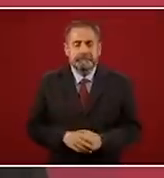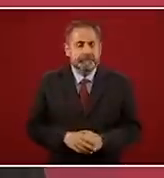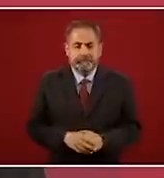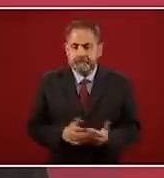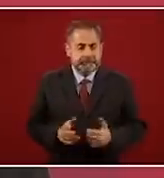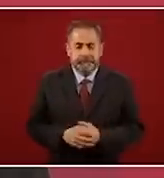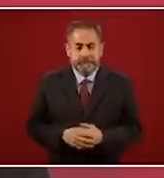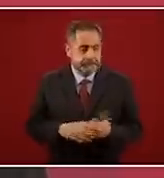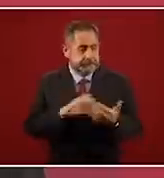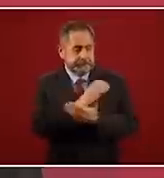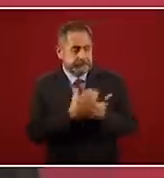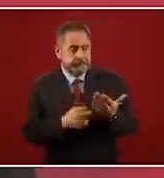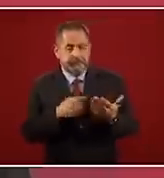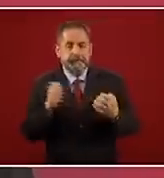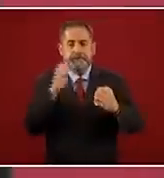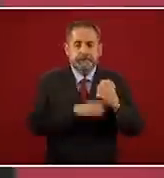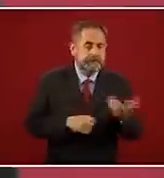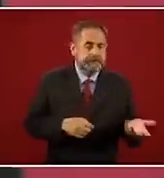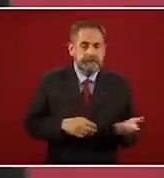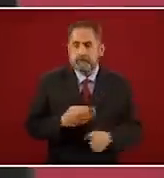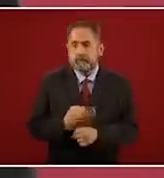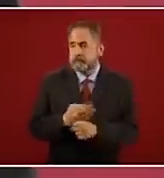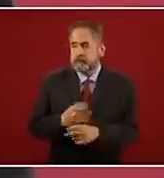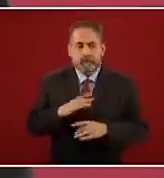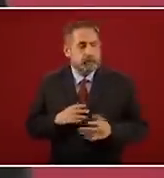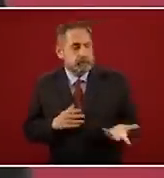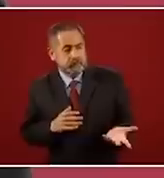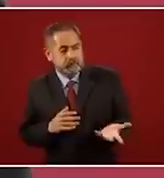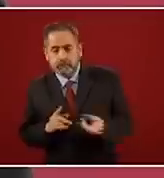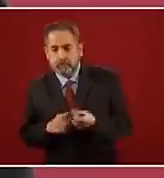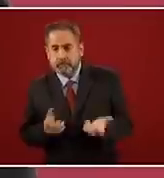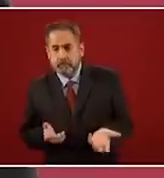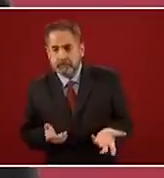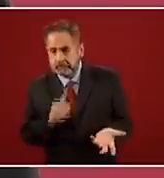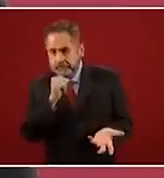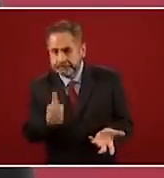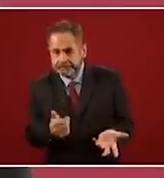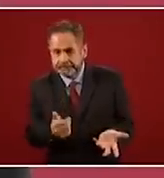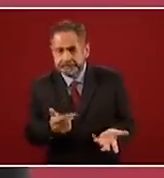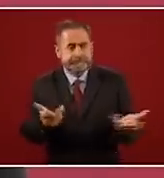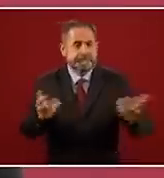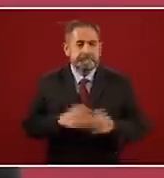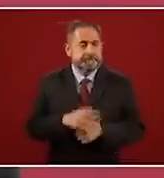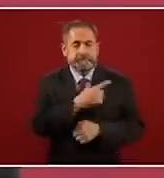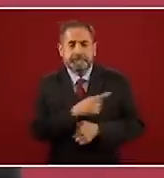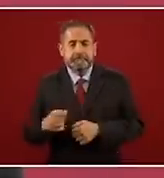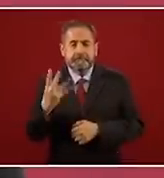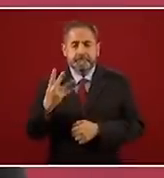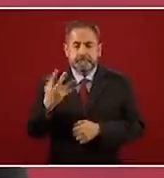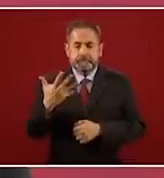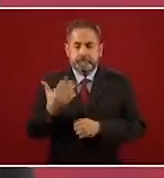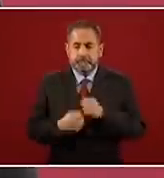Se entregaron los contratos y no hay tal producción. Han transcurrido